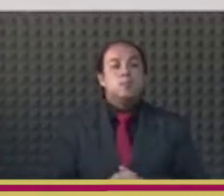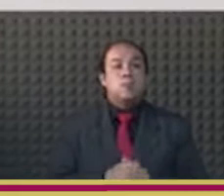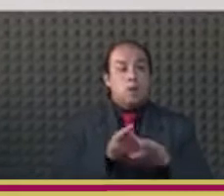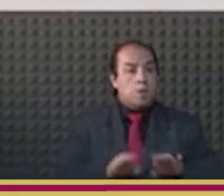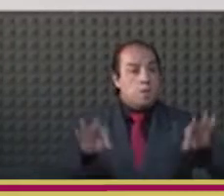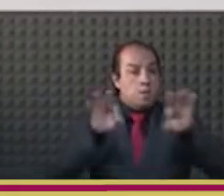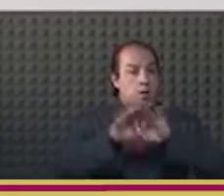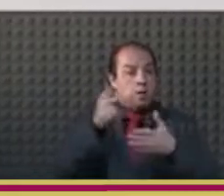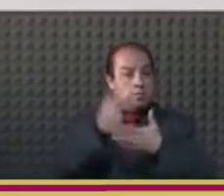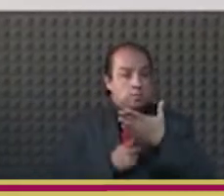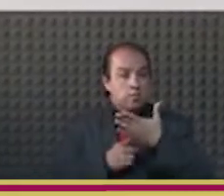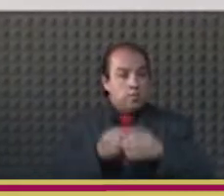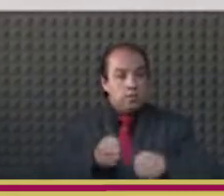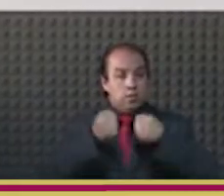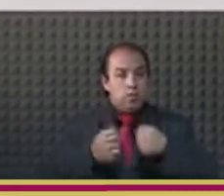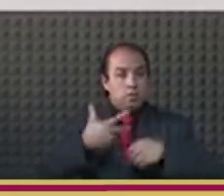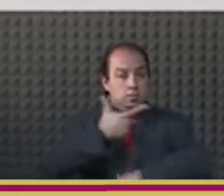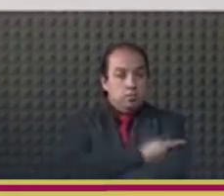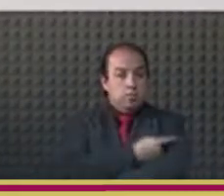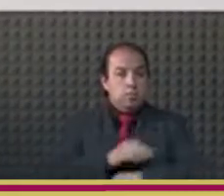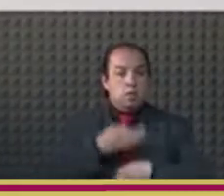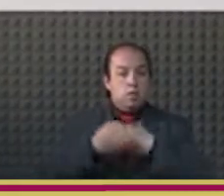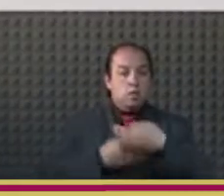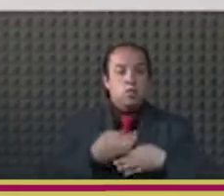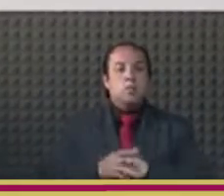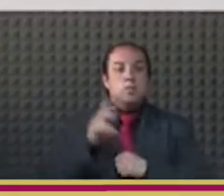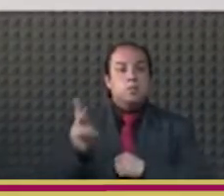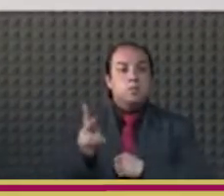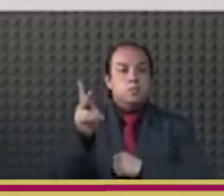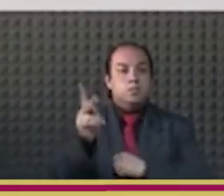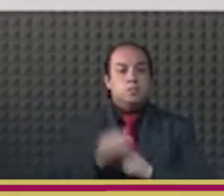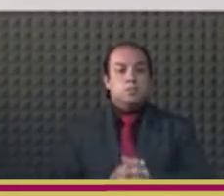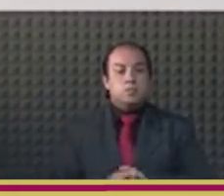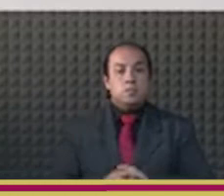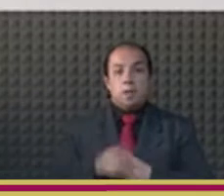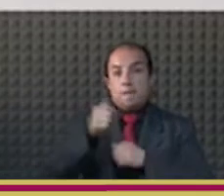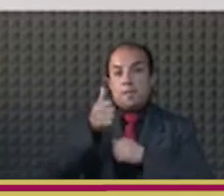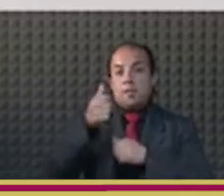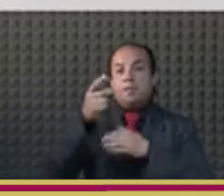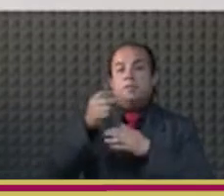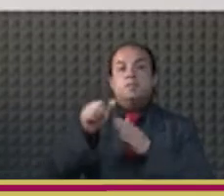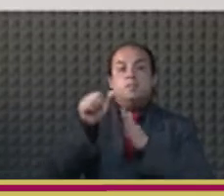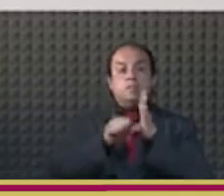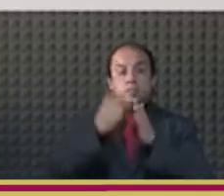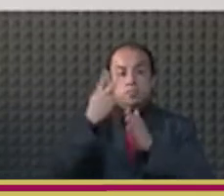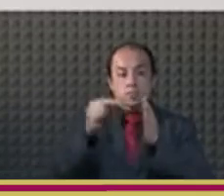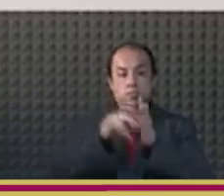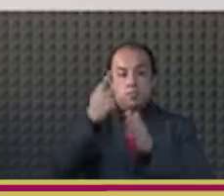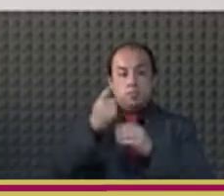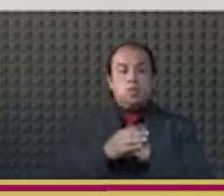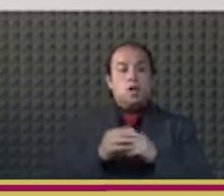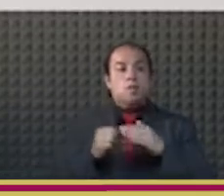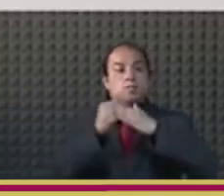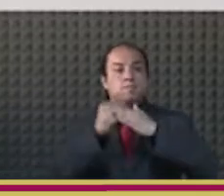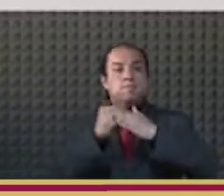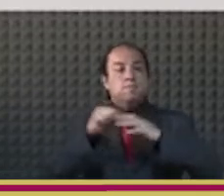fundamental de este plan es garantizar la vacunación a toda la población, desde los primeros meses de 2021 se reforzó